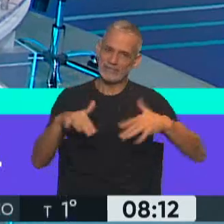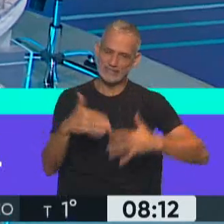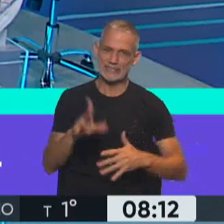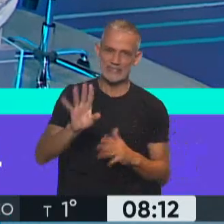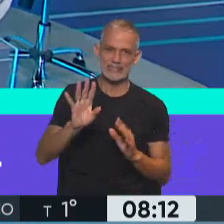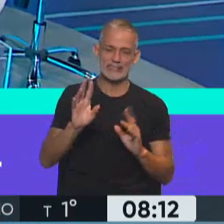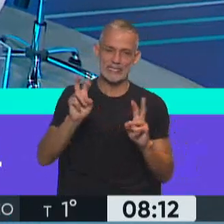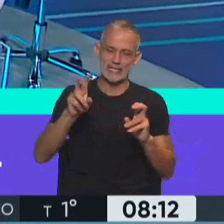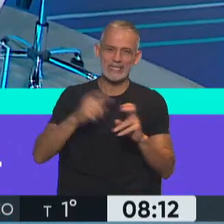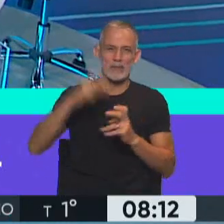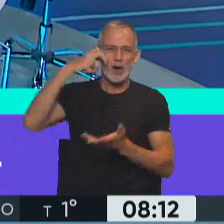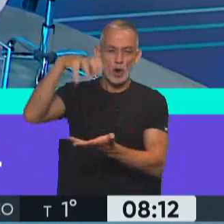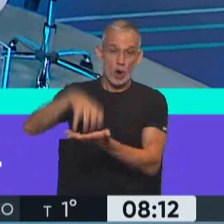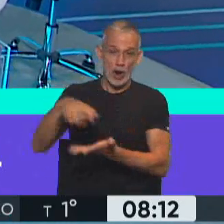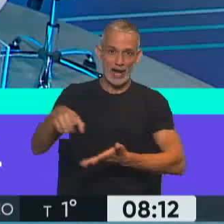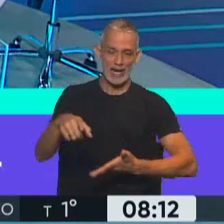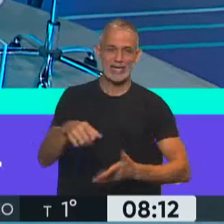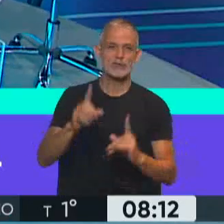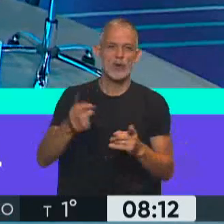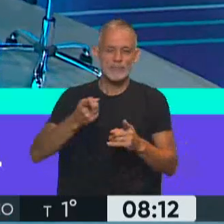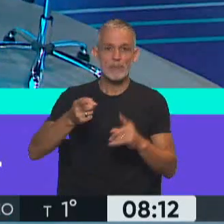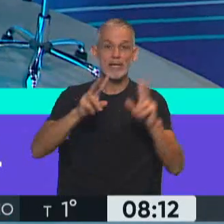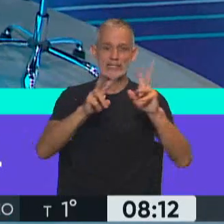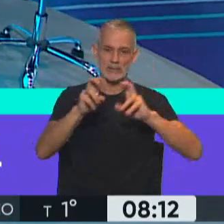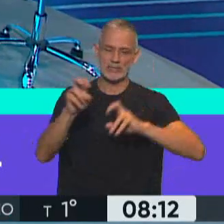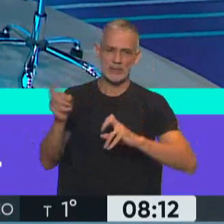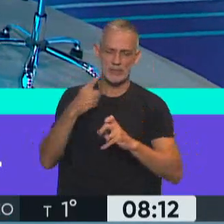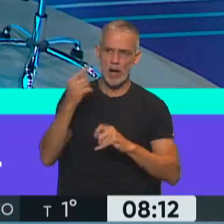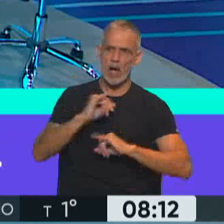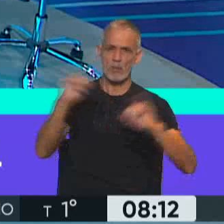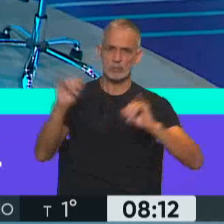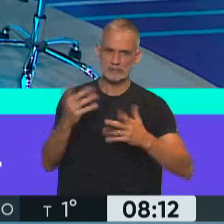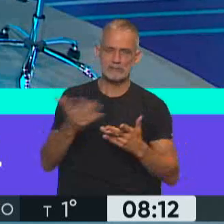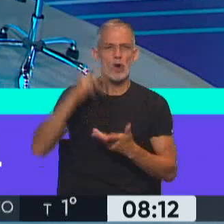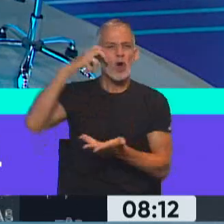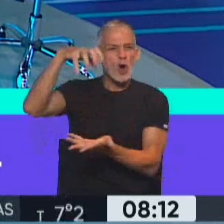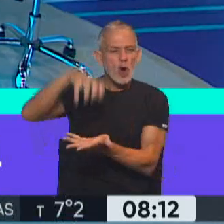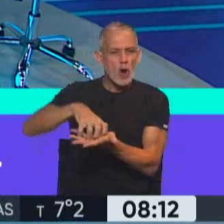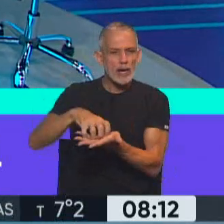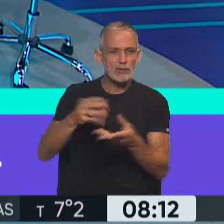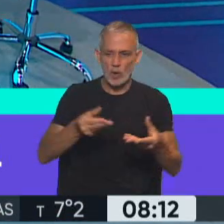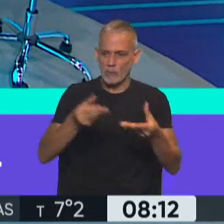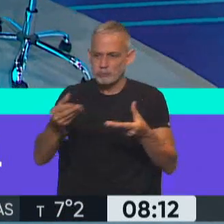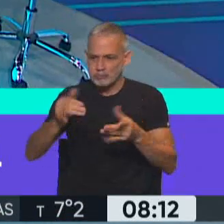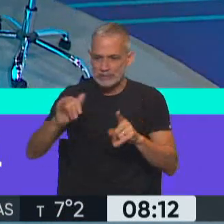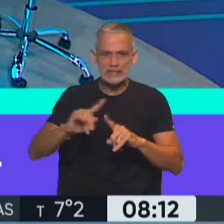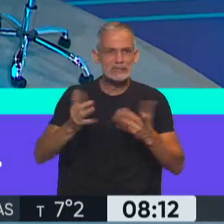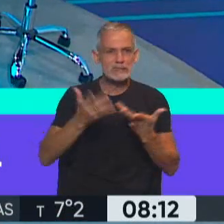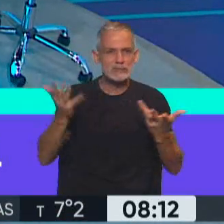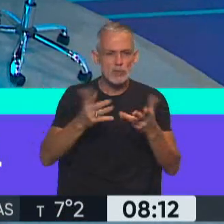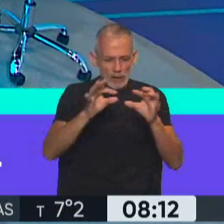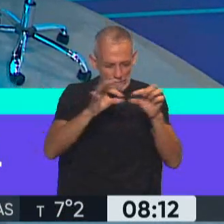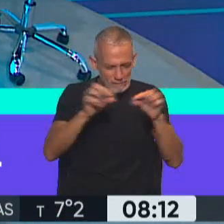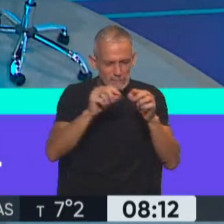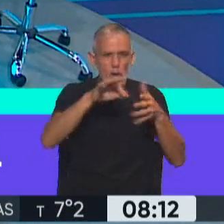viene complejo en el Congreso, también en estos aspectos que se empiezan a conocer ahora en el Congreso. ¿Llega o no la letra